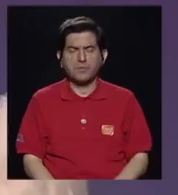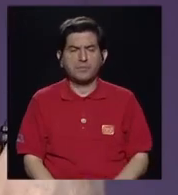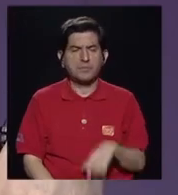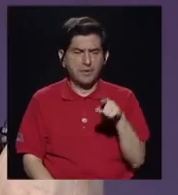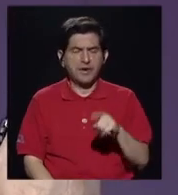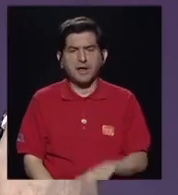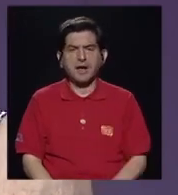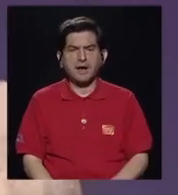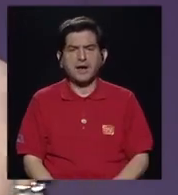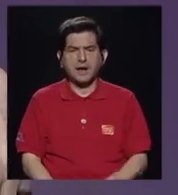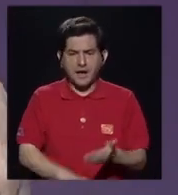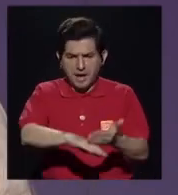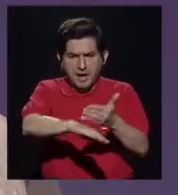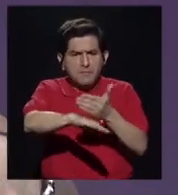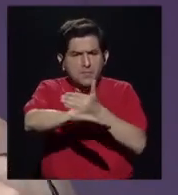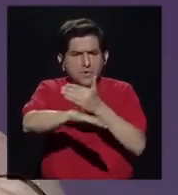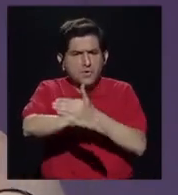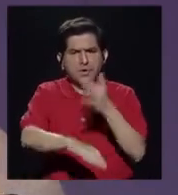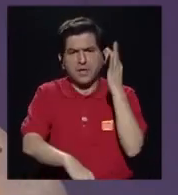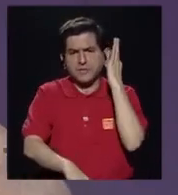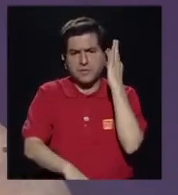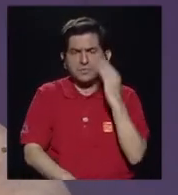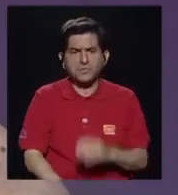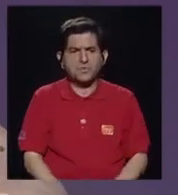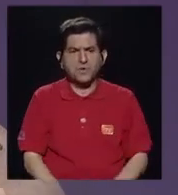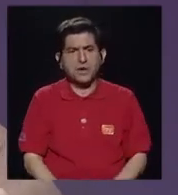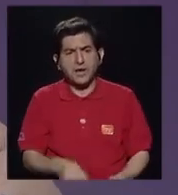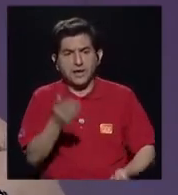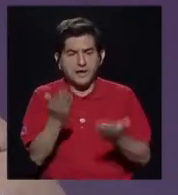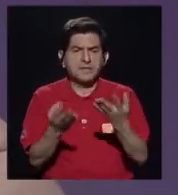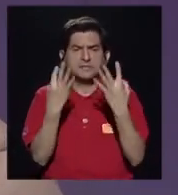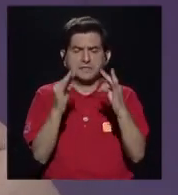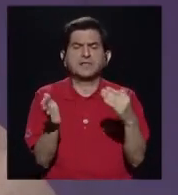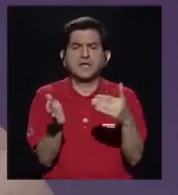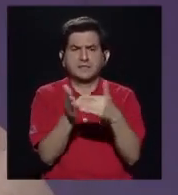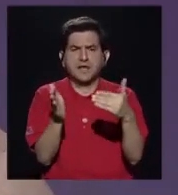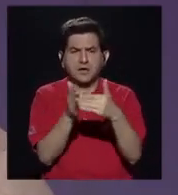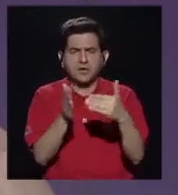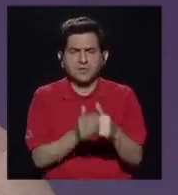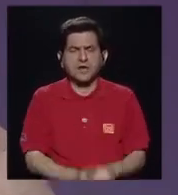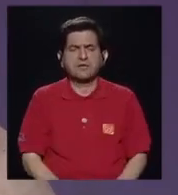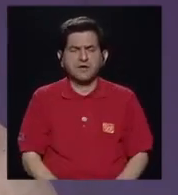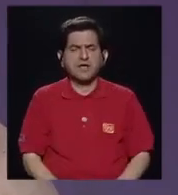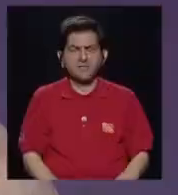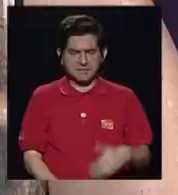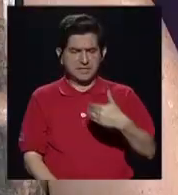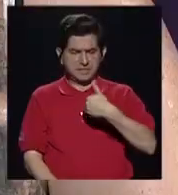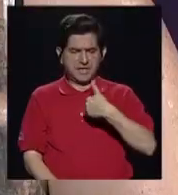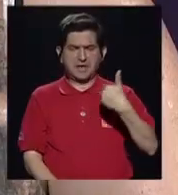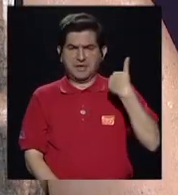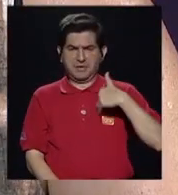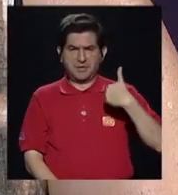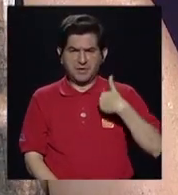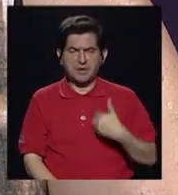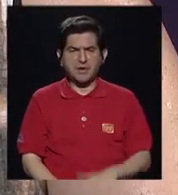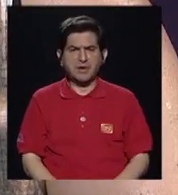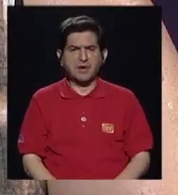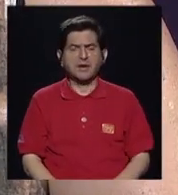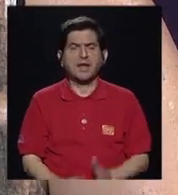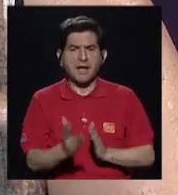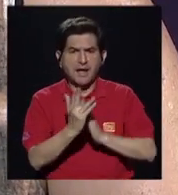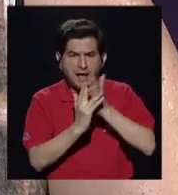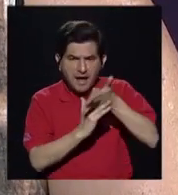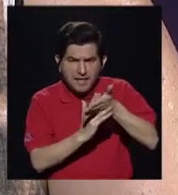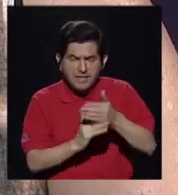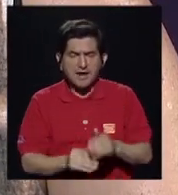la Ascensión de la mujer eh parte para recuperar su masculinidad mediante eh la tributación lo que yo